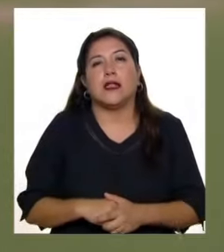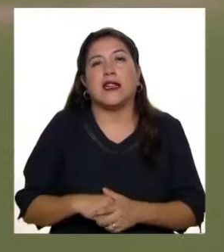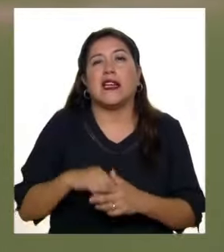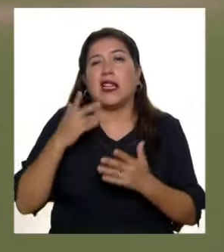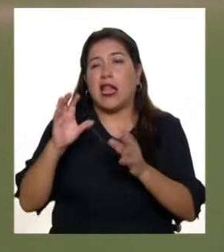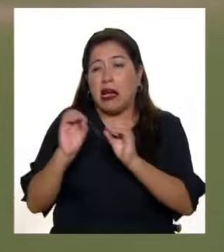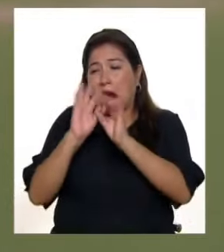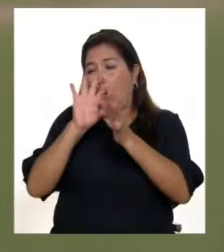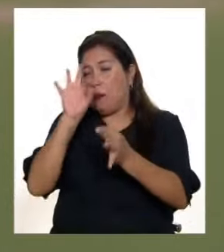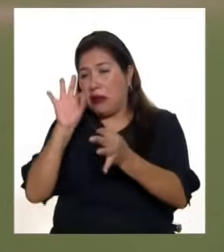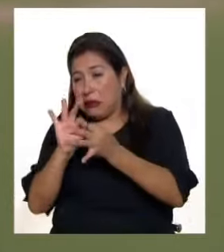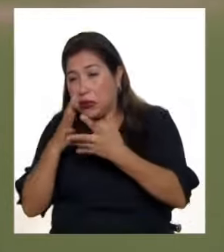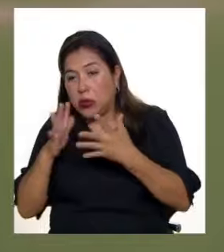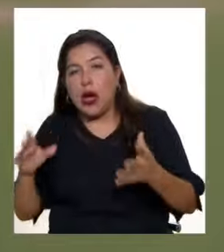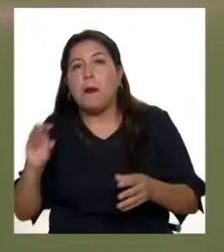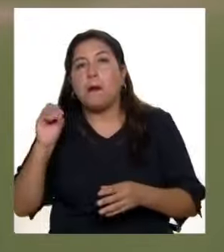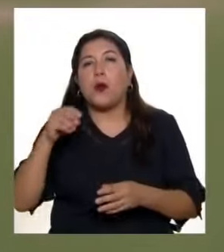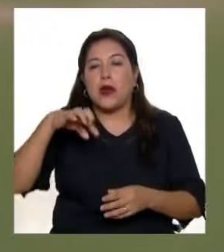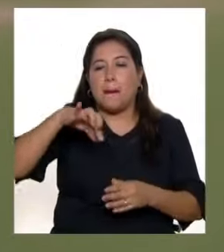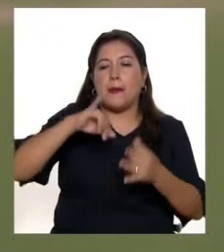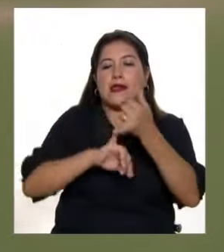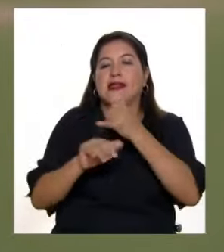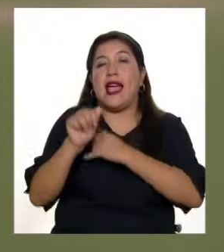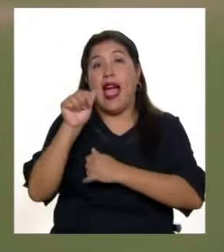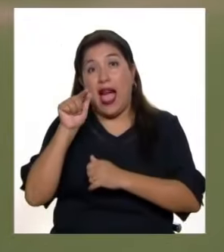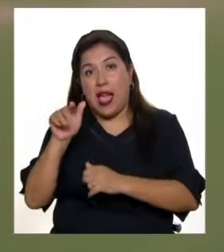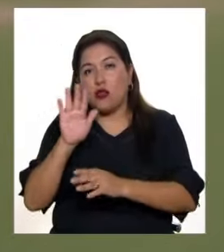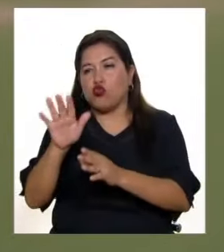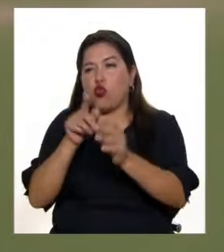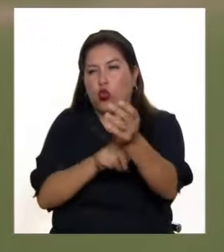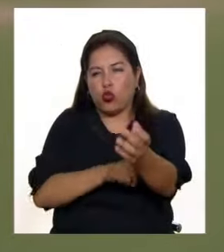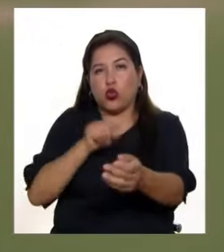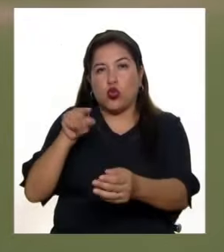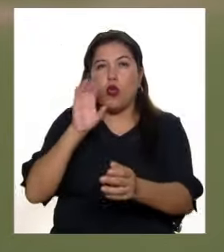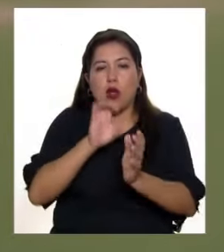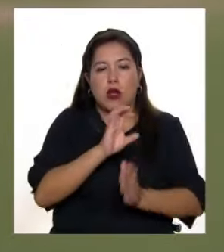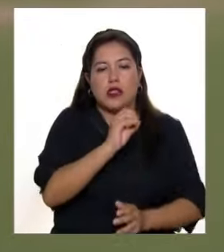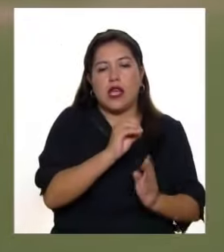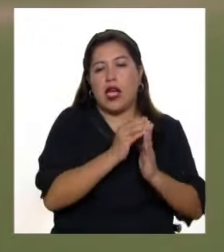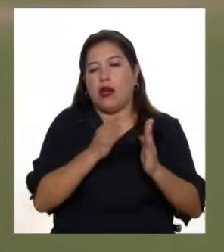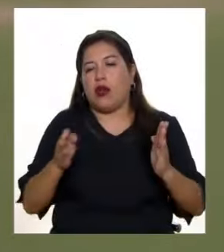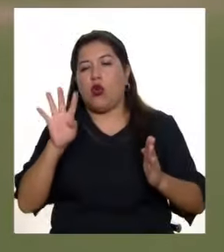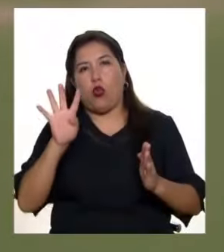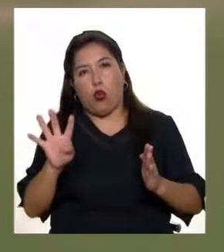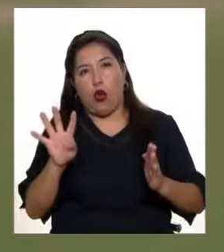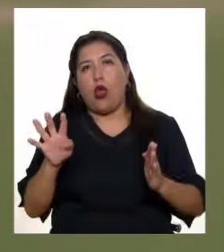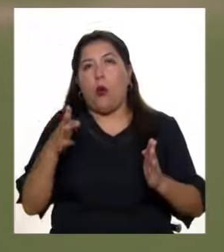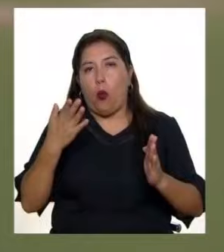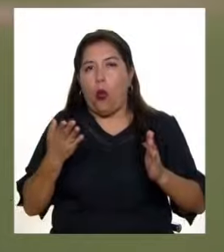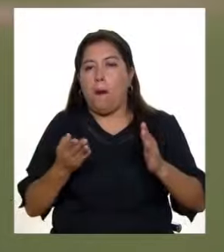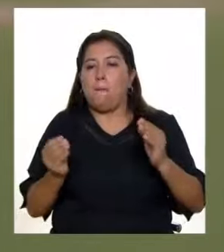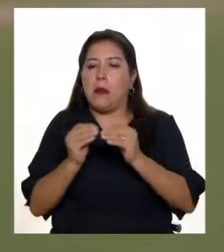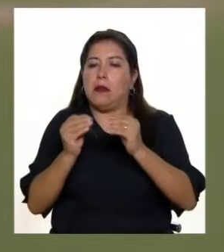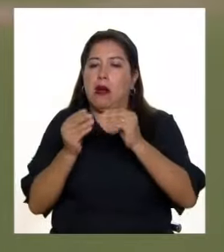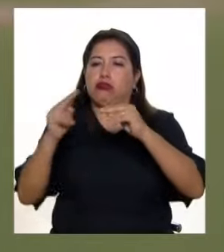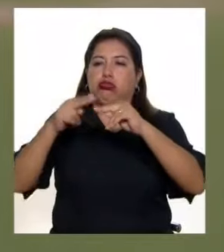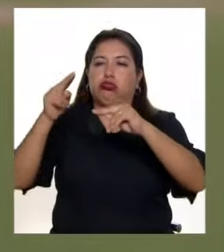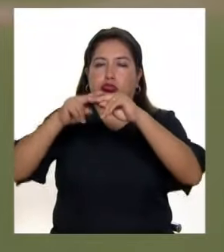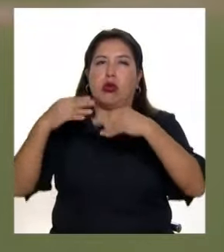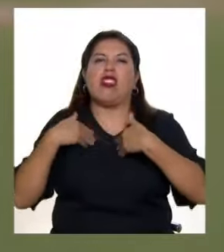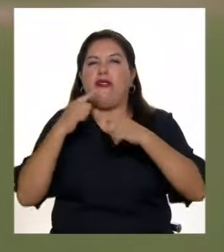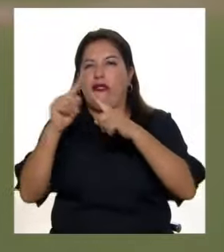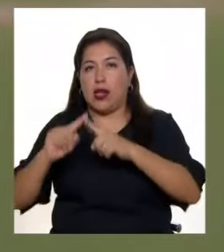qué? Porque este valor de PSA, que habitualmente es, los niveles están de 0 a 4, puede elevarse por varias causas. Primero,